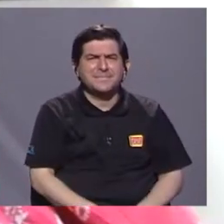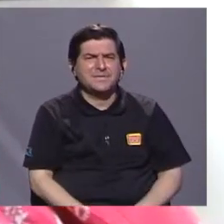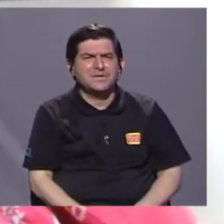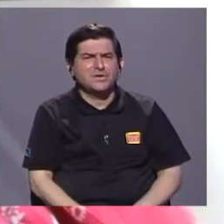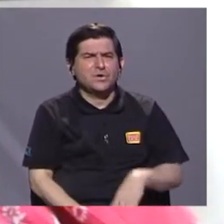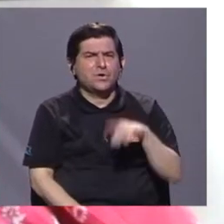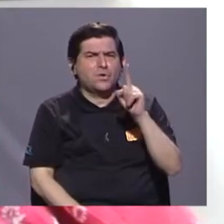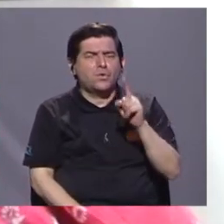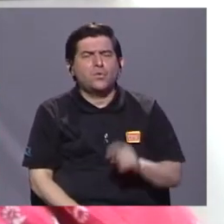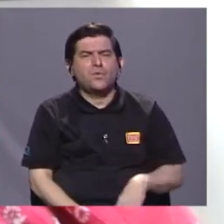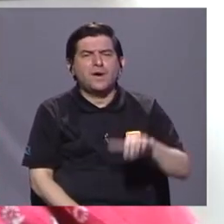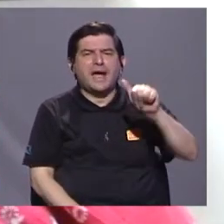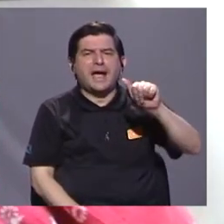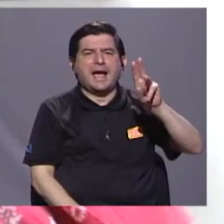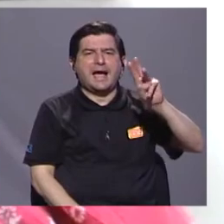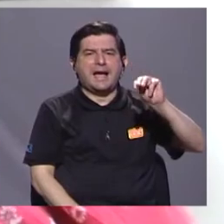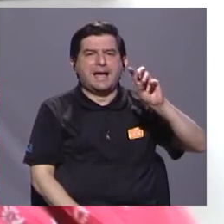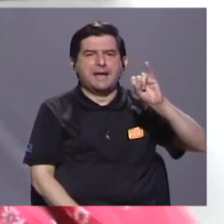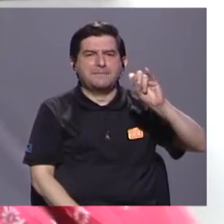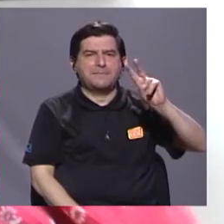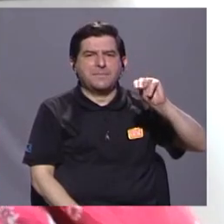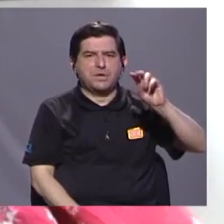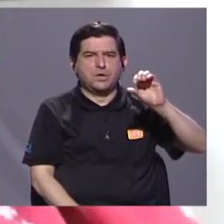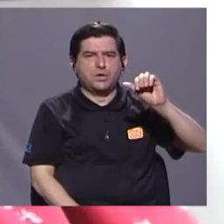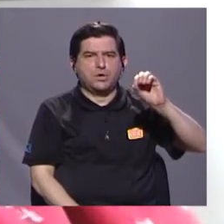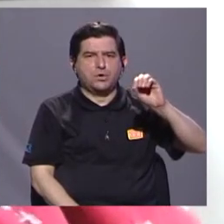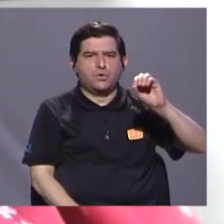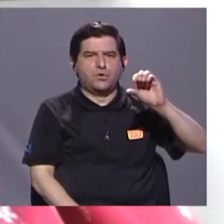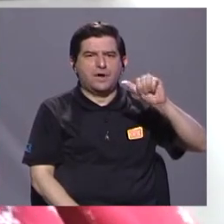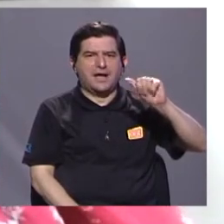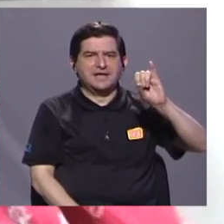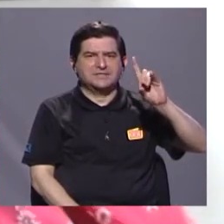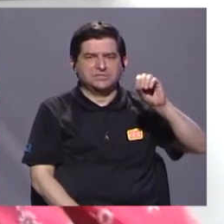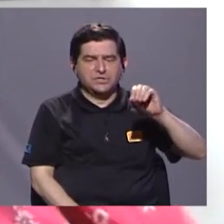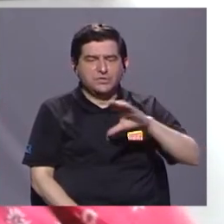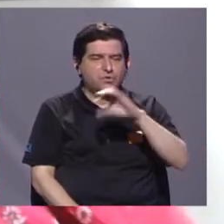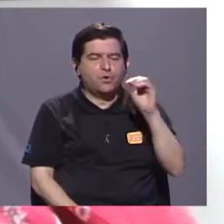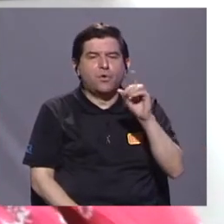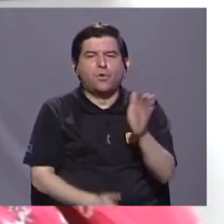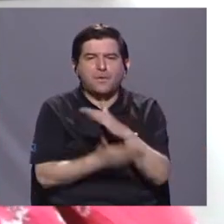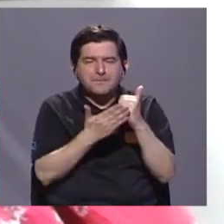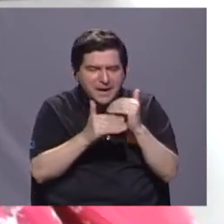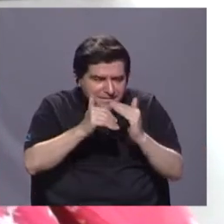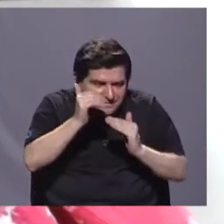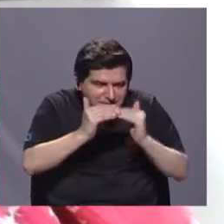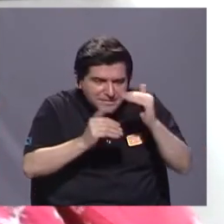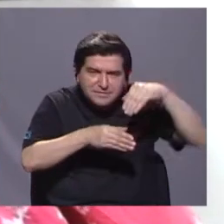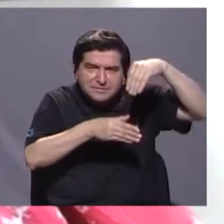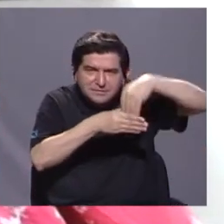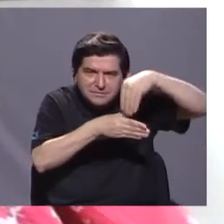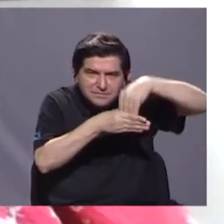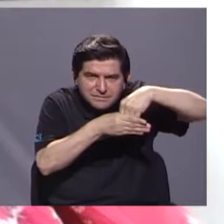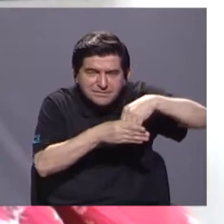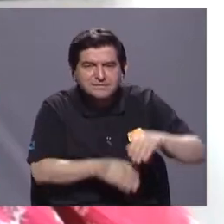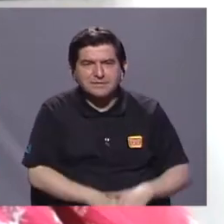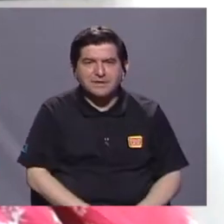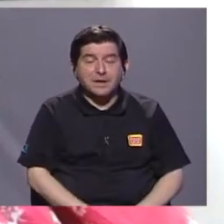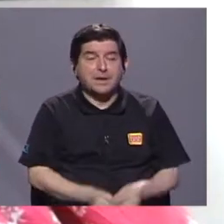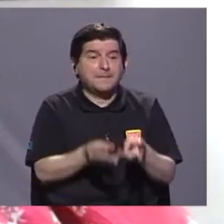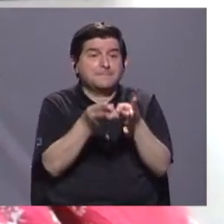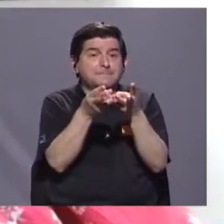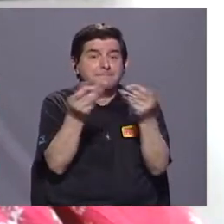algún aminoácido o alguna función específica hace algún bloque constructor y me dan un